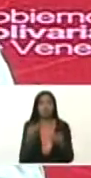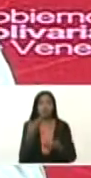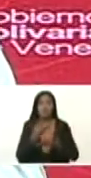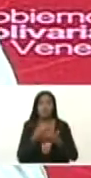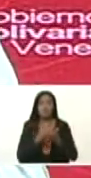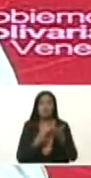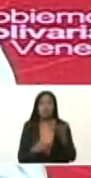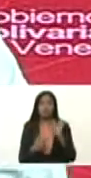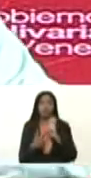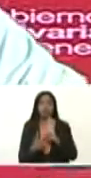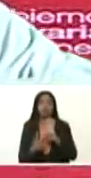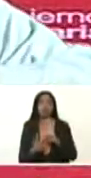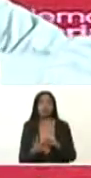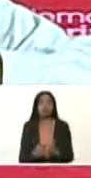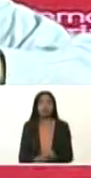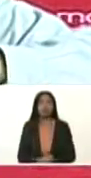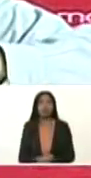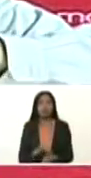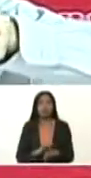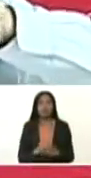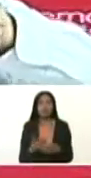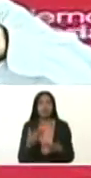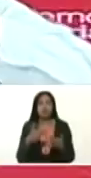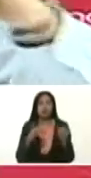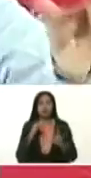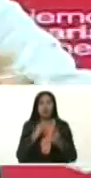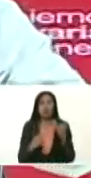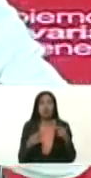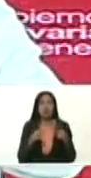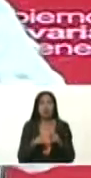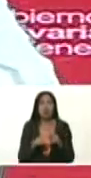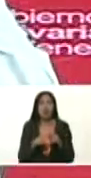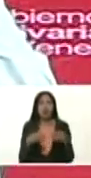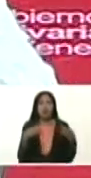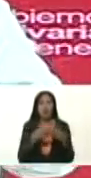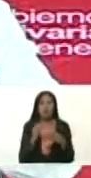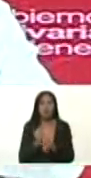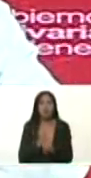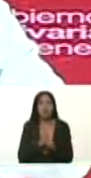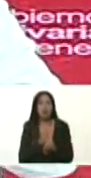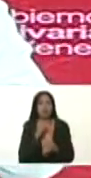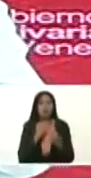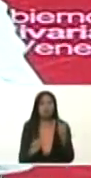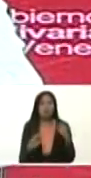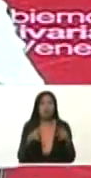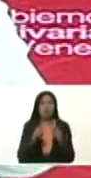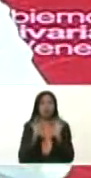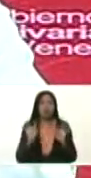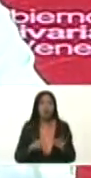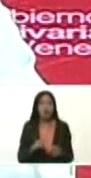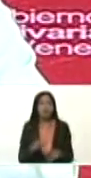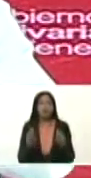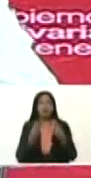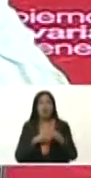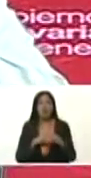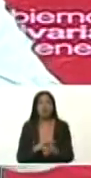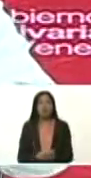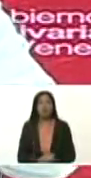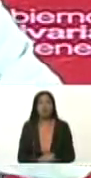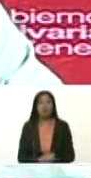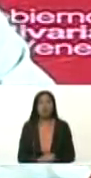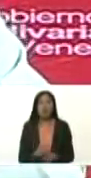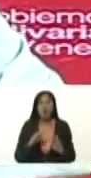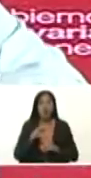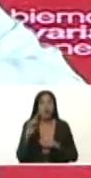aquí. Porque esto es como la culminación, esto es una gran mesa de trabajo para culminar con conclusiones